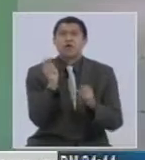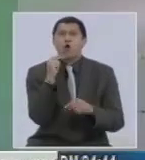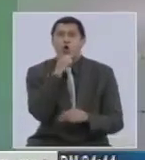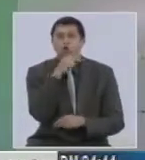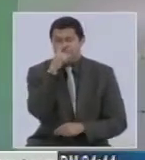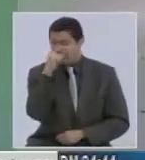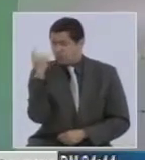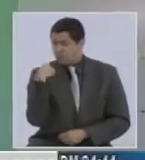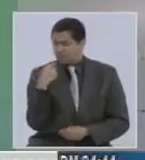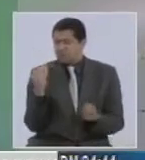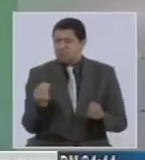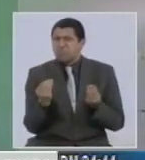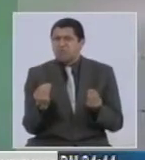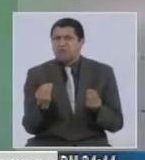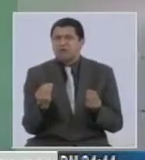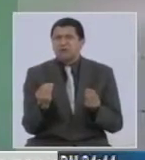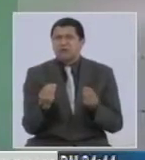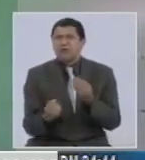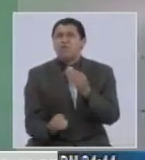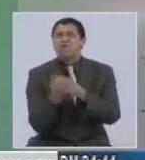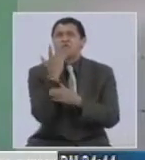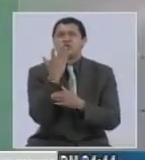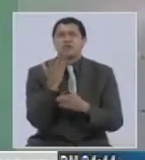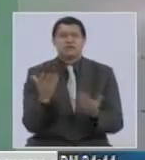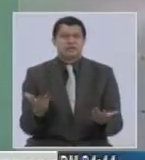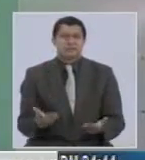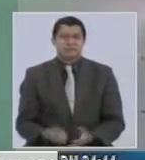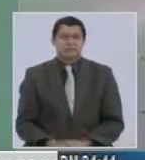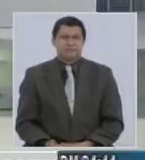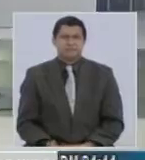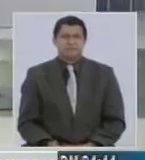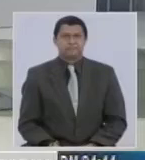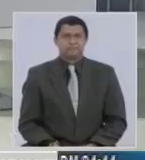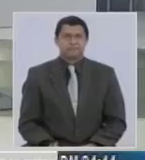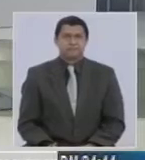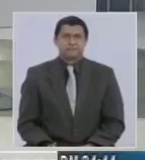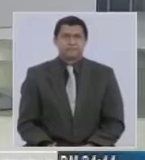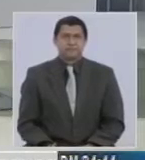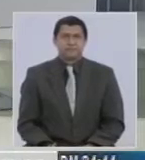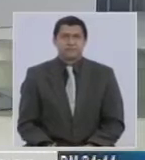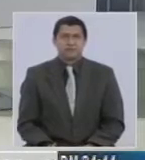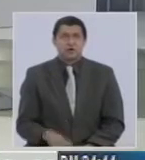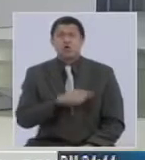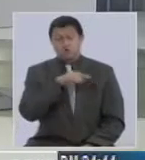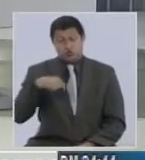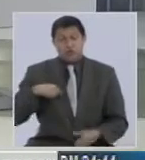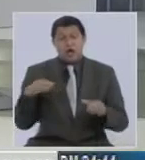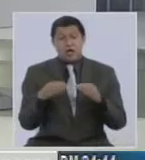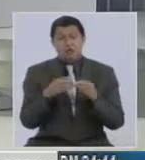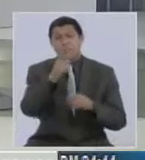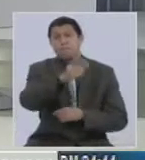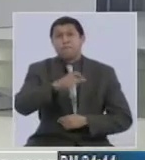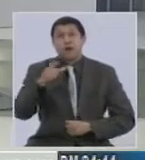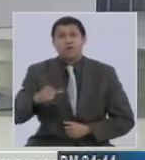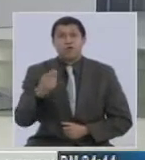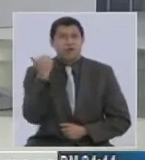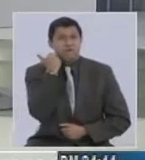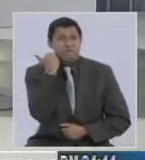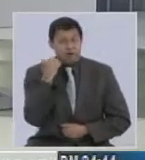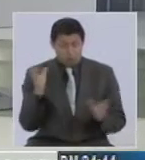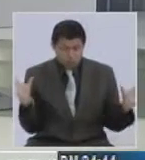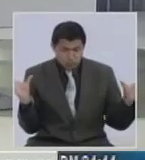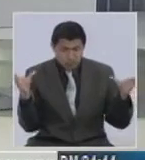año pasado. ¿Qué los hizo crear esta fundación? Bueno, somos una asociación de pacientes que nos